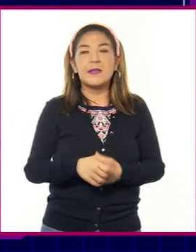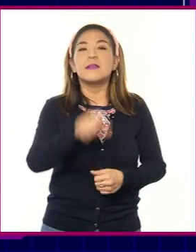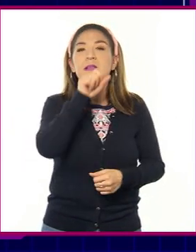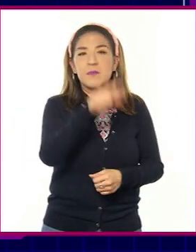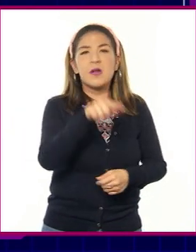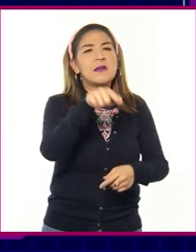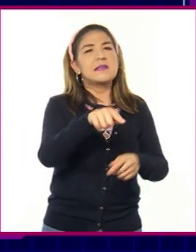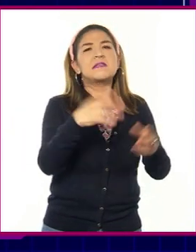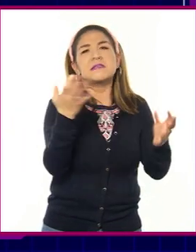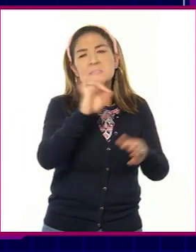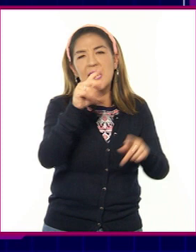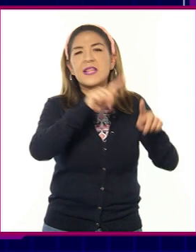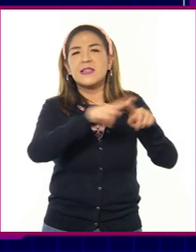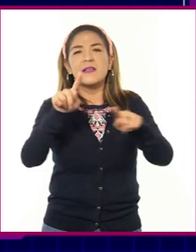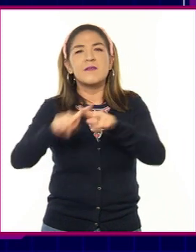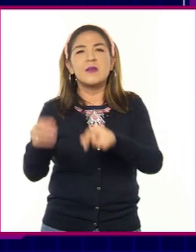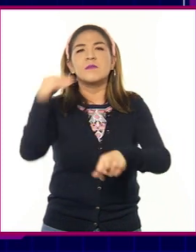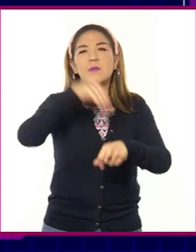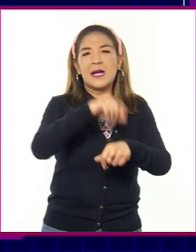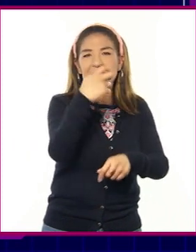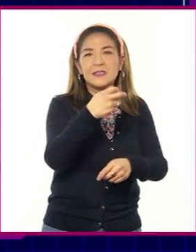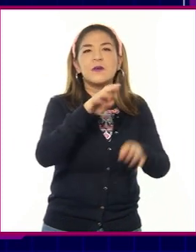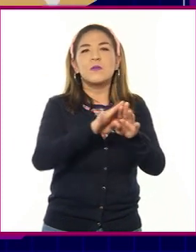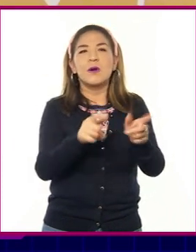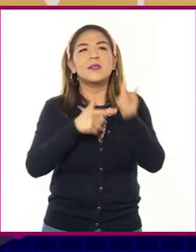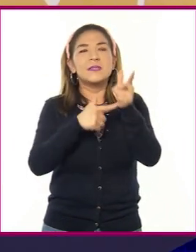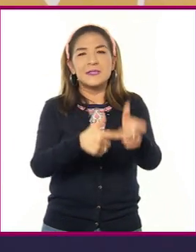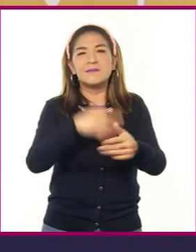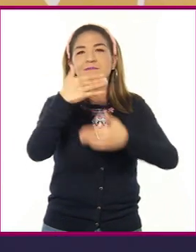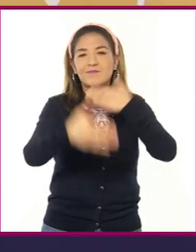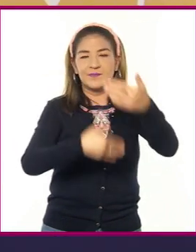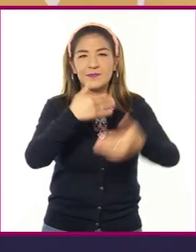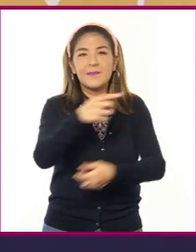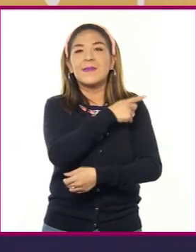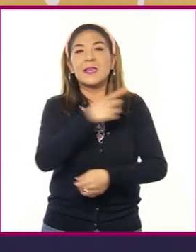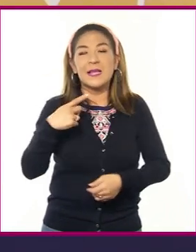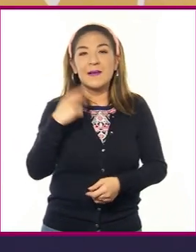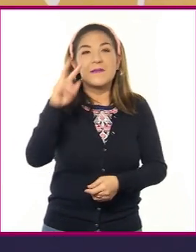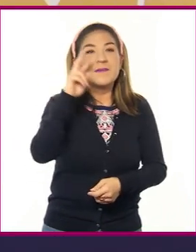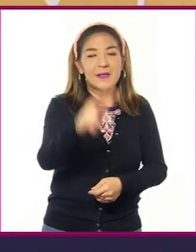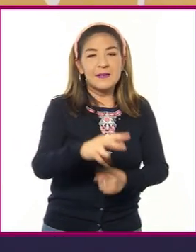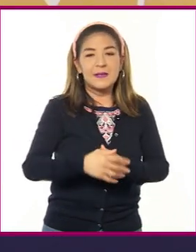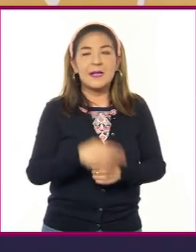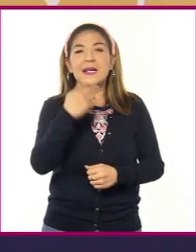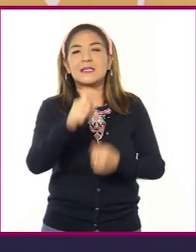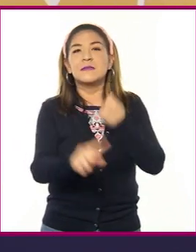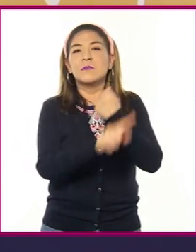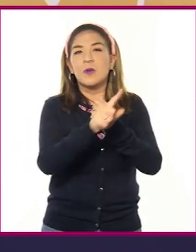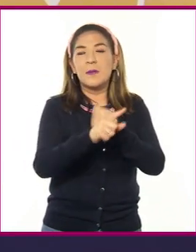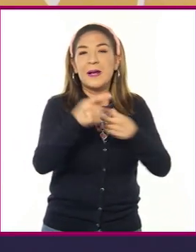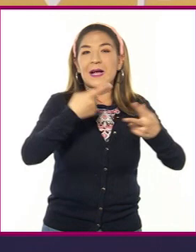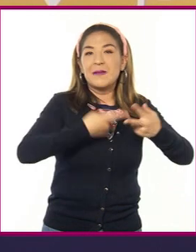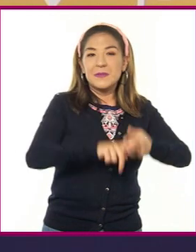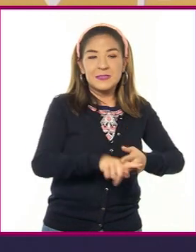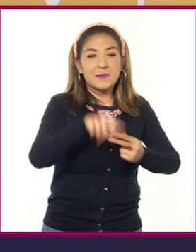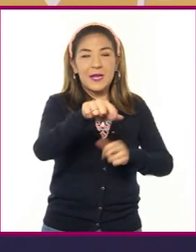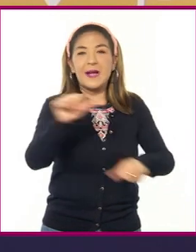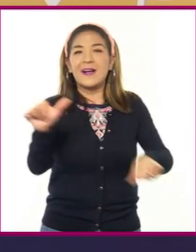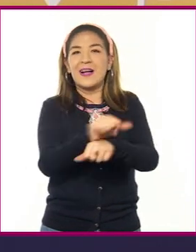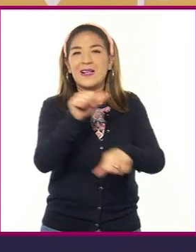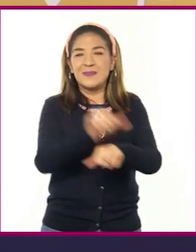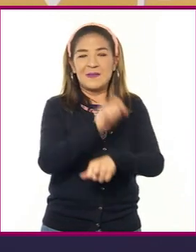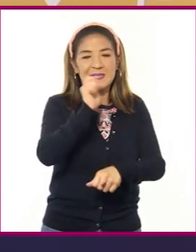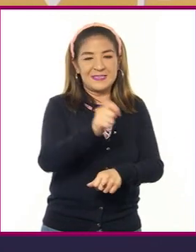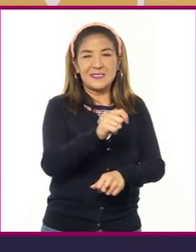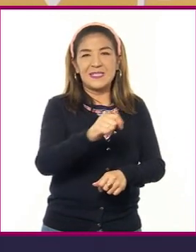es indistinto aplicar cualquiera de esos procedimientos. Se debe notar que en el problema inicial de las carreras de la Fórmula